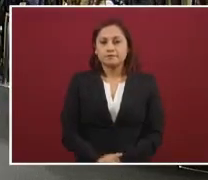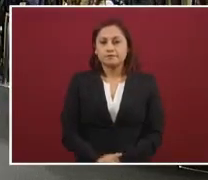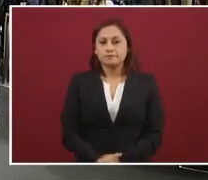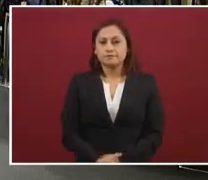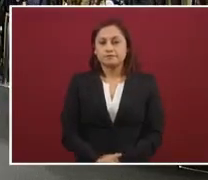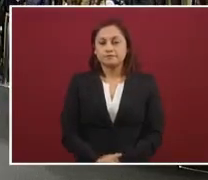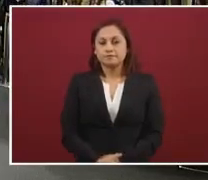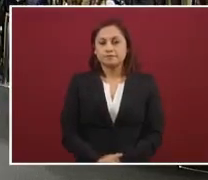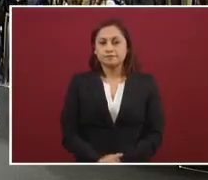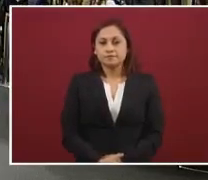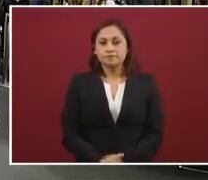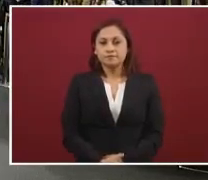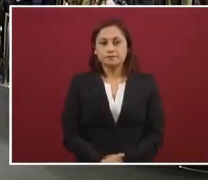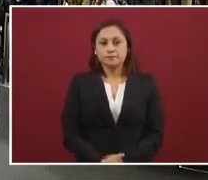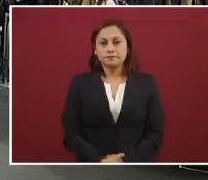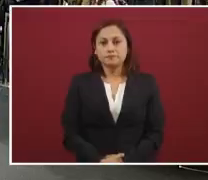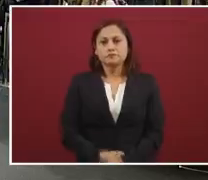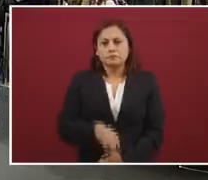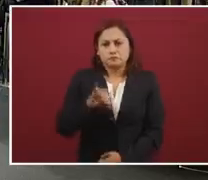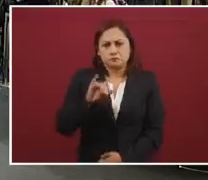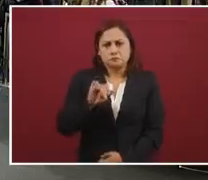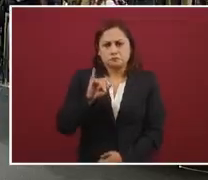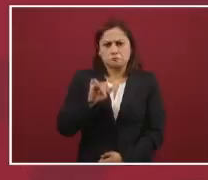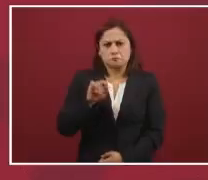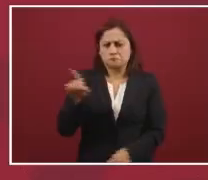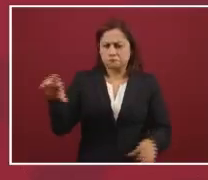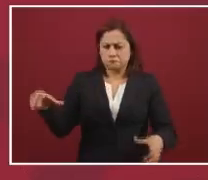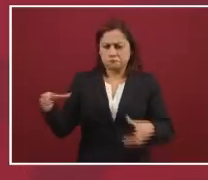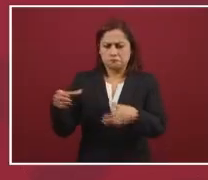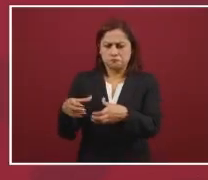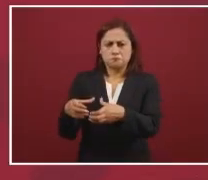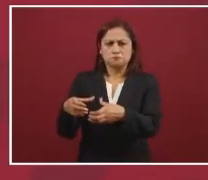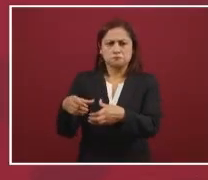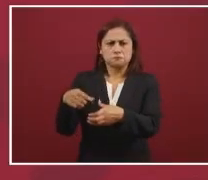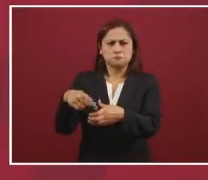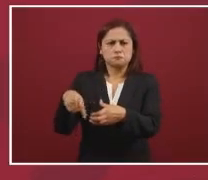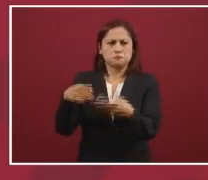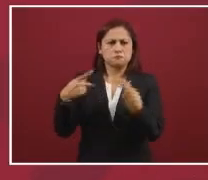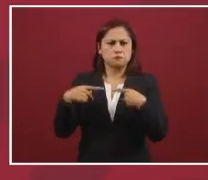Pues sí, que pase una comisión y ustedes